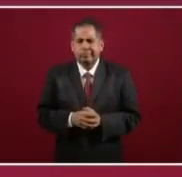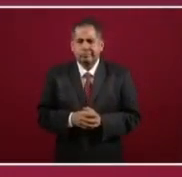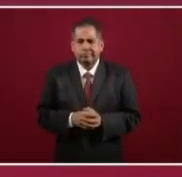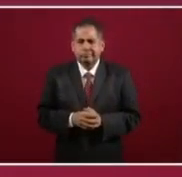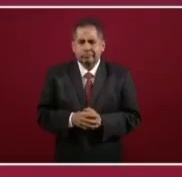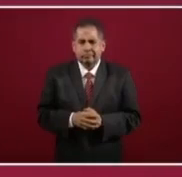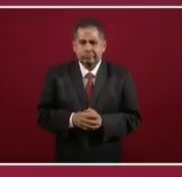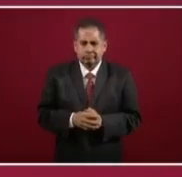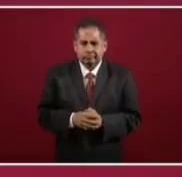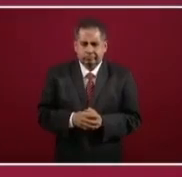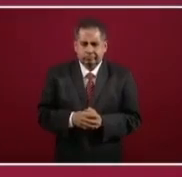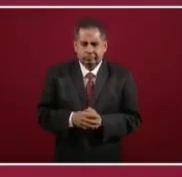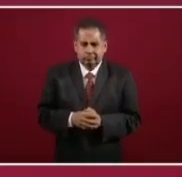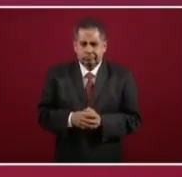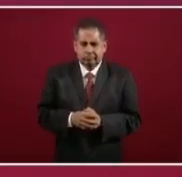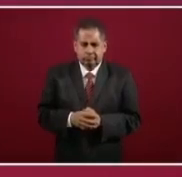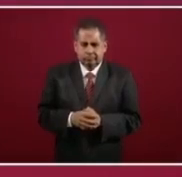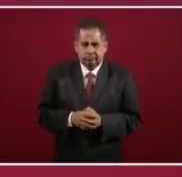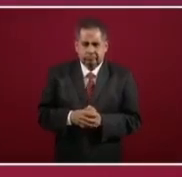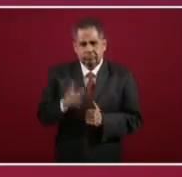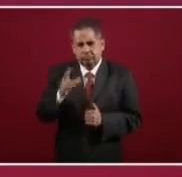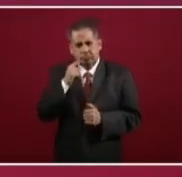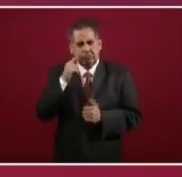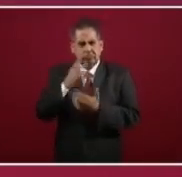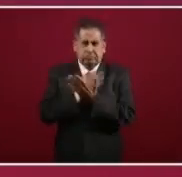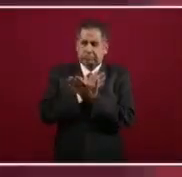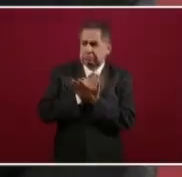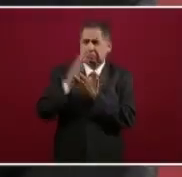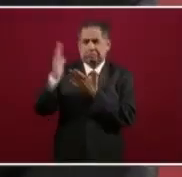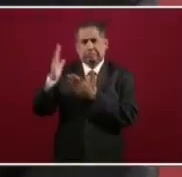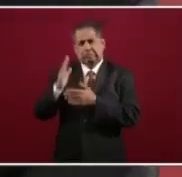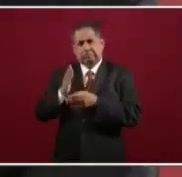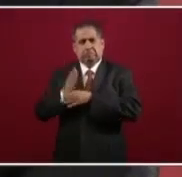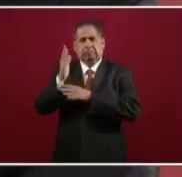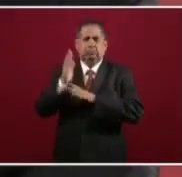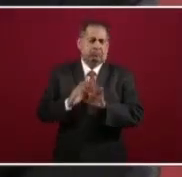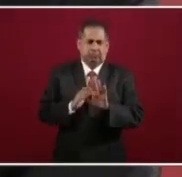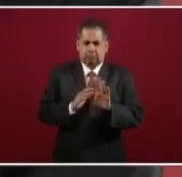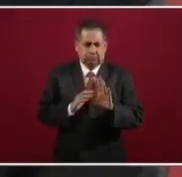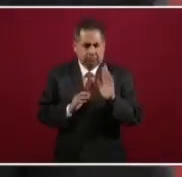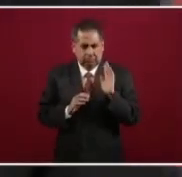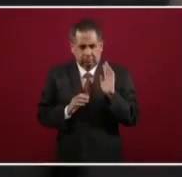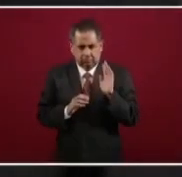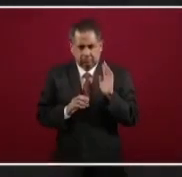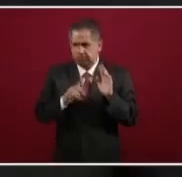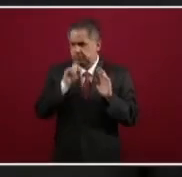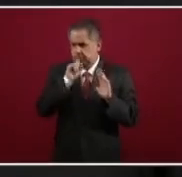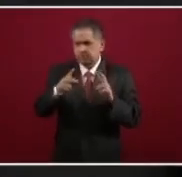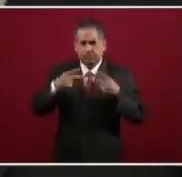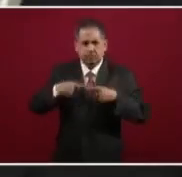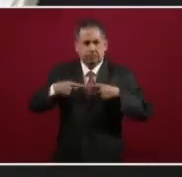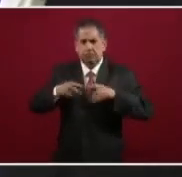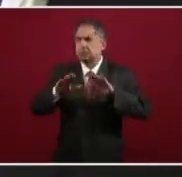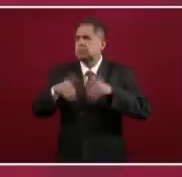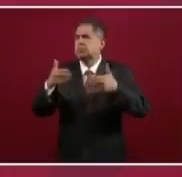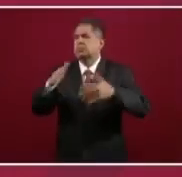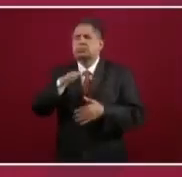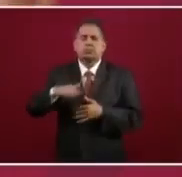qué extra limitemos los mismos ciudadanos